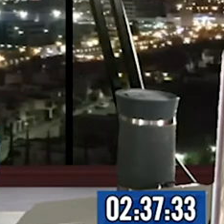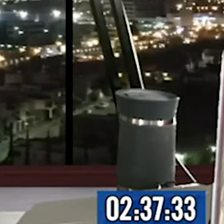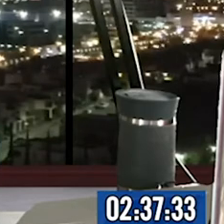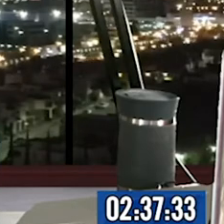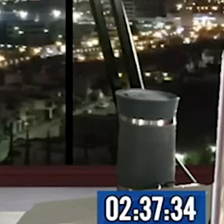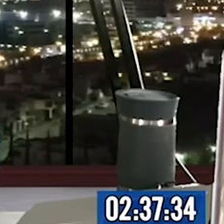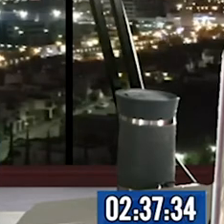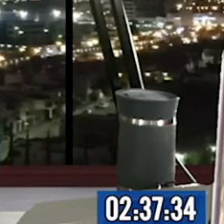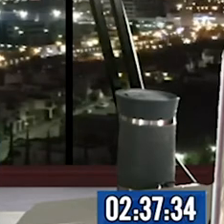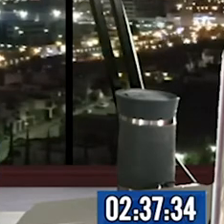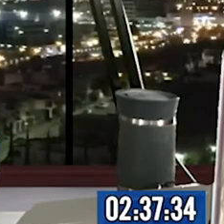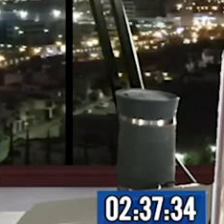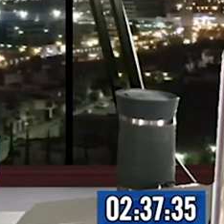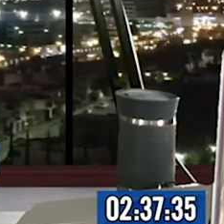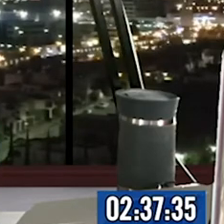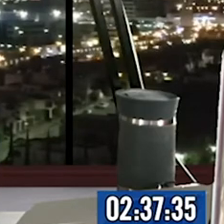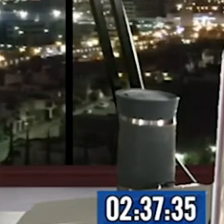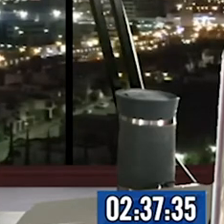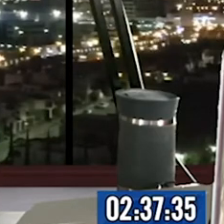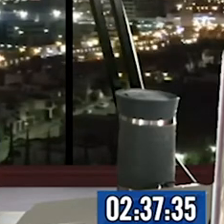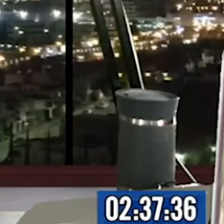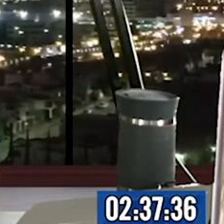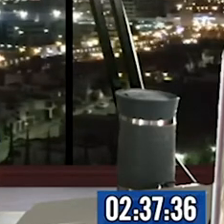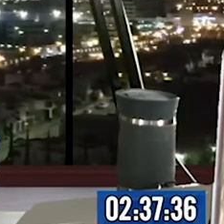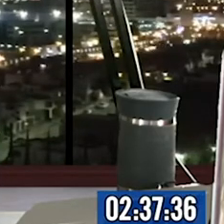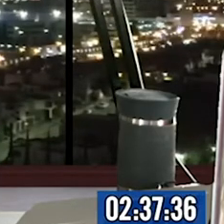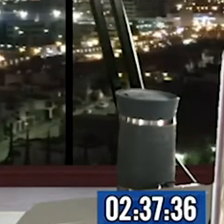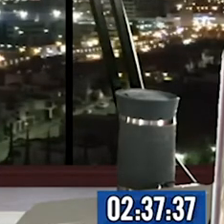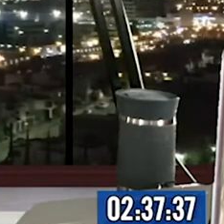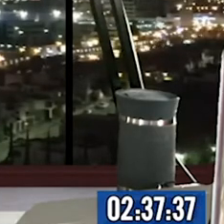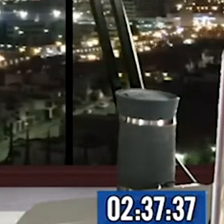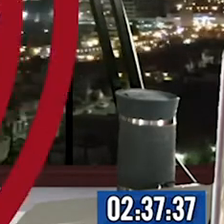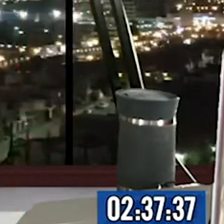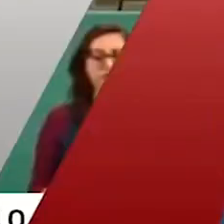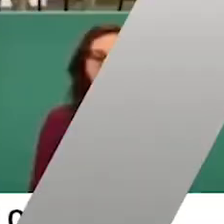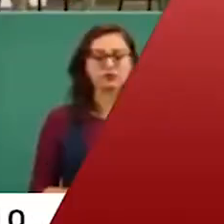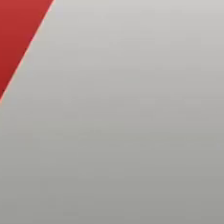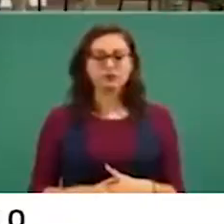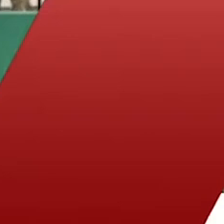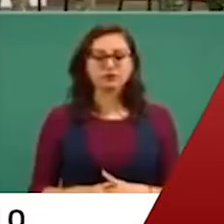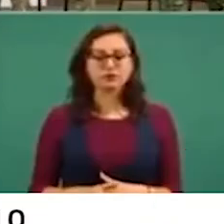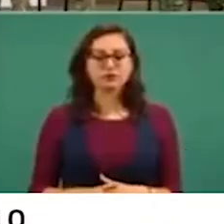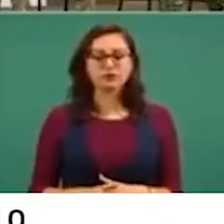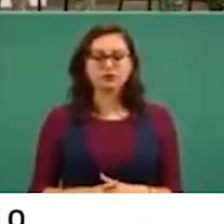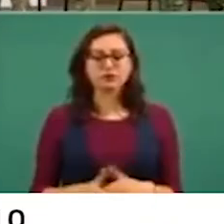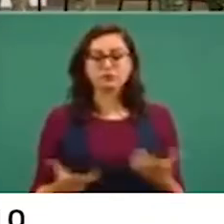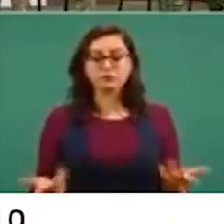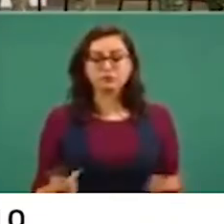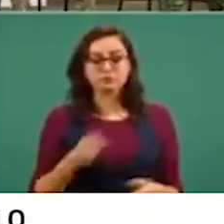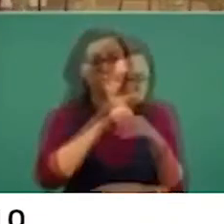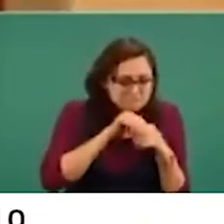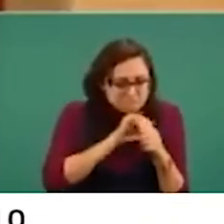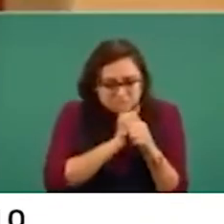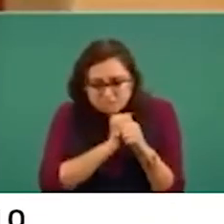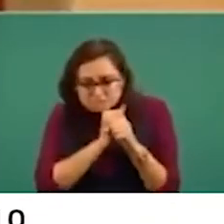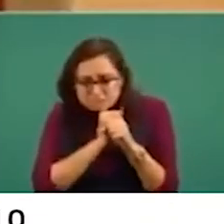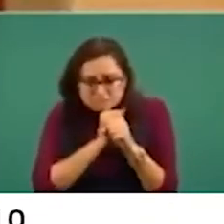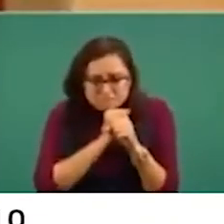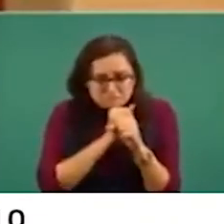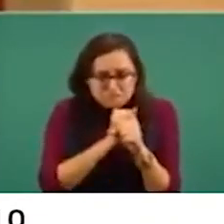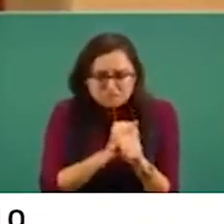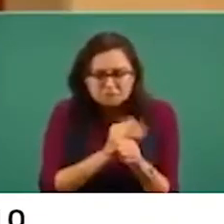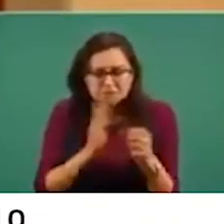hacerlo en temporada electoral en los eeuu porque hicieron esta investigación así sin